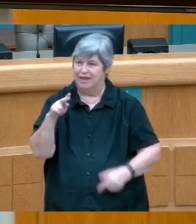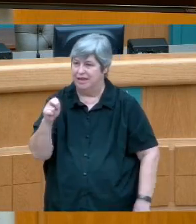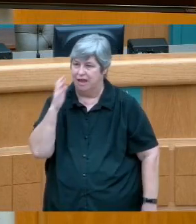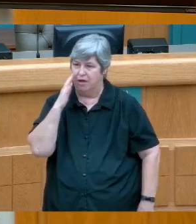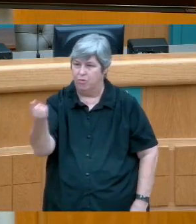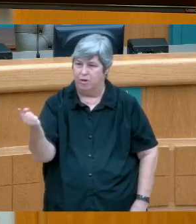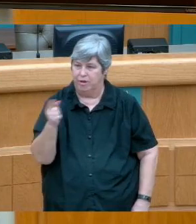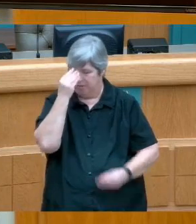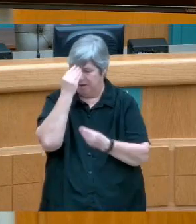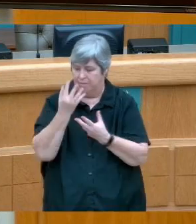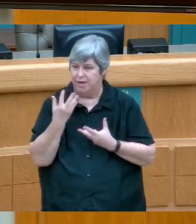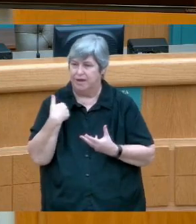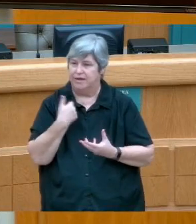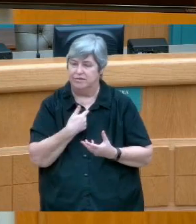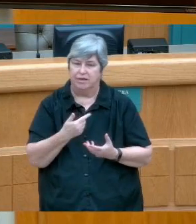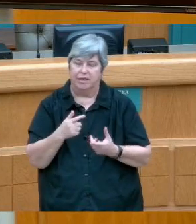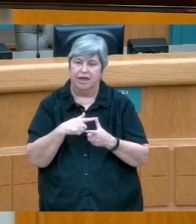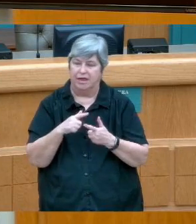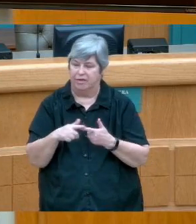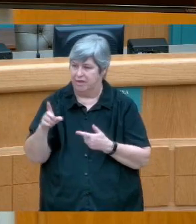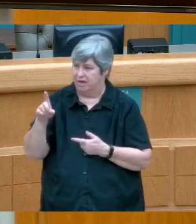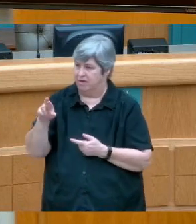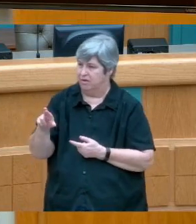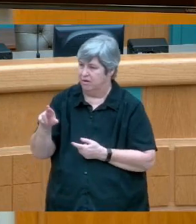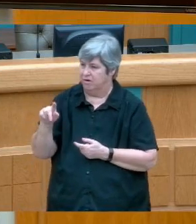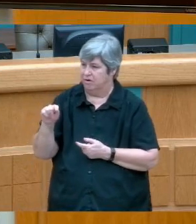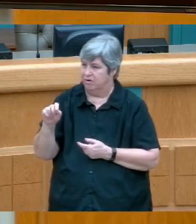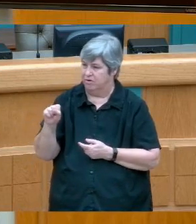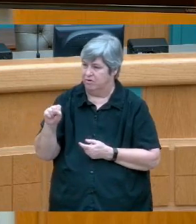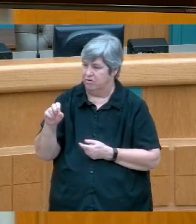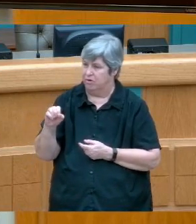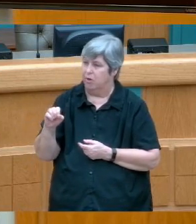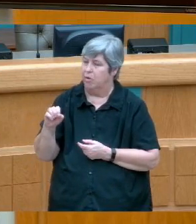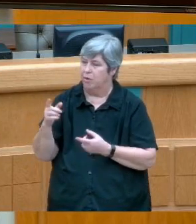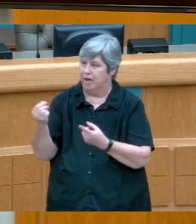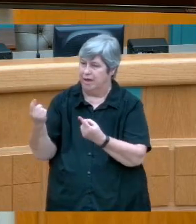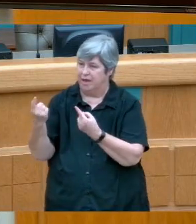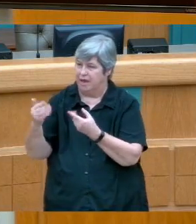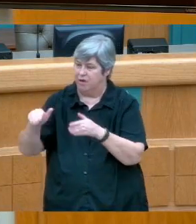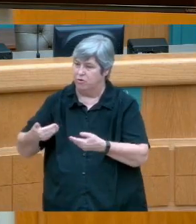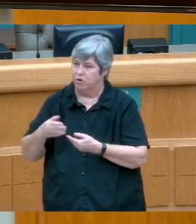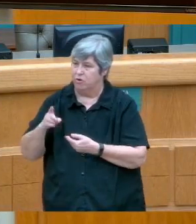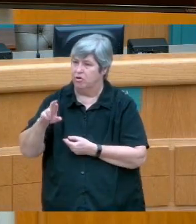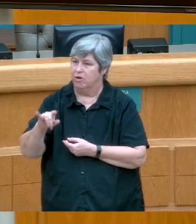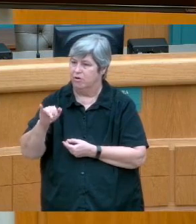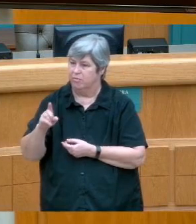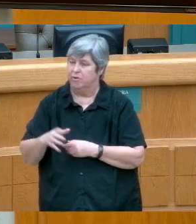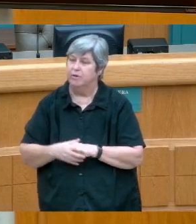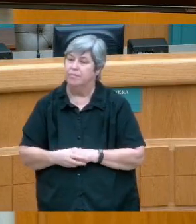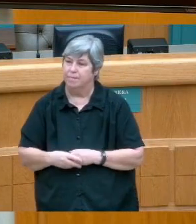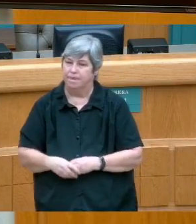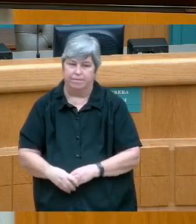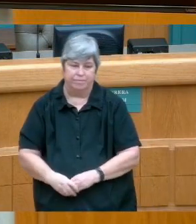a quick update. And then we'll have Dr. Tissot come up and introduce Dr. Bird.